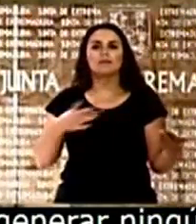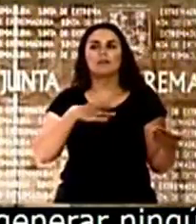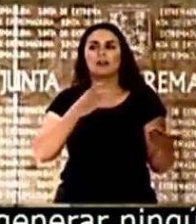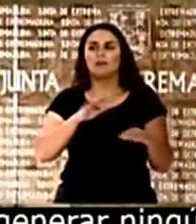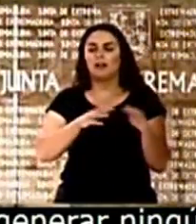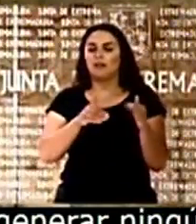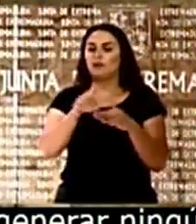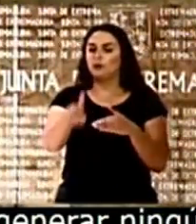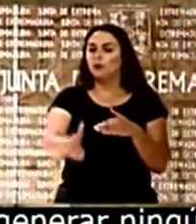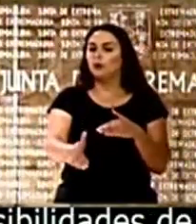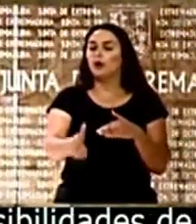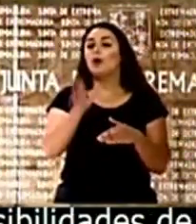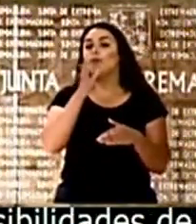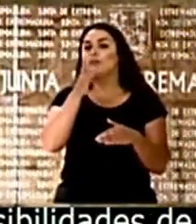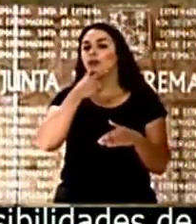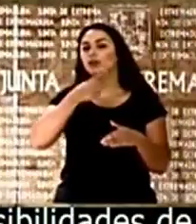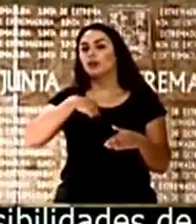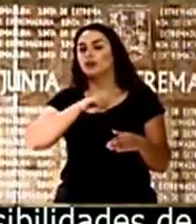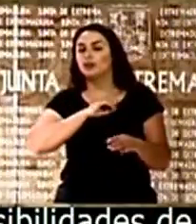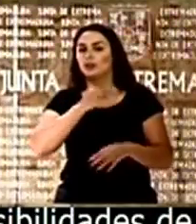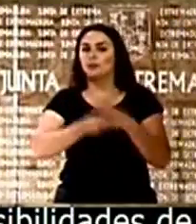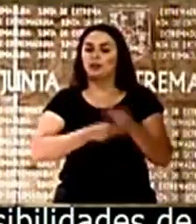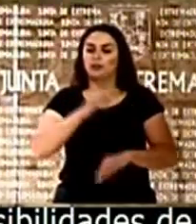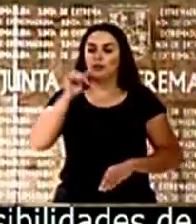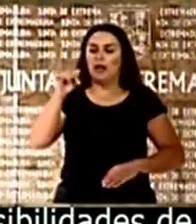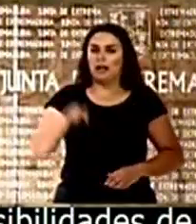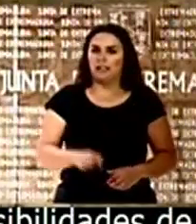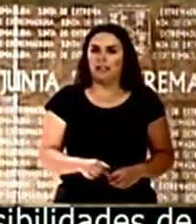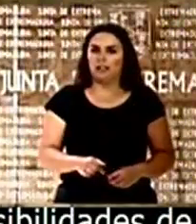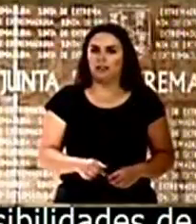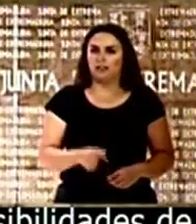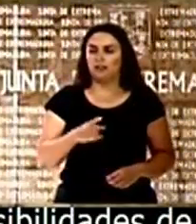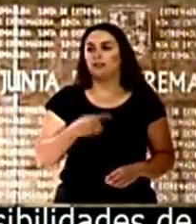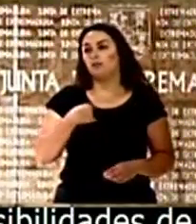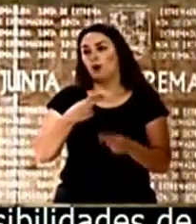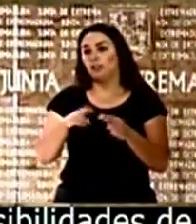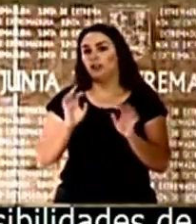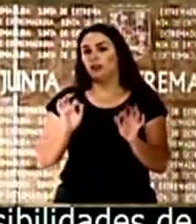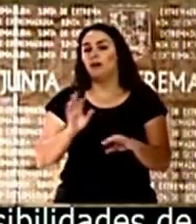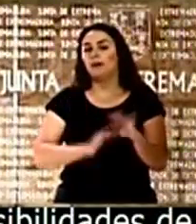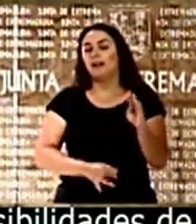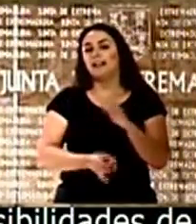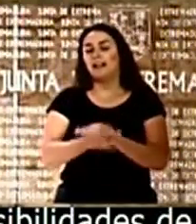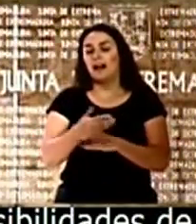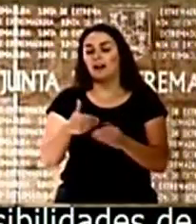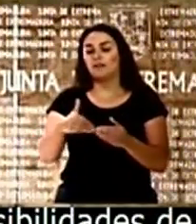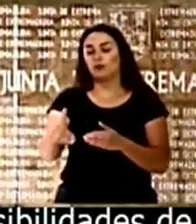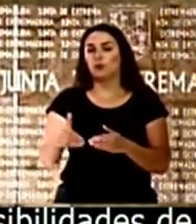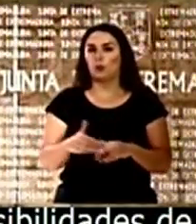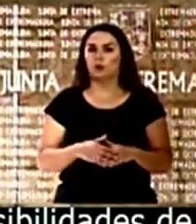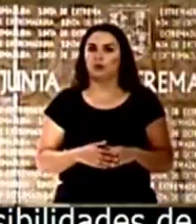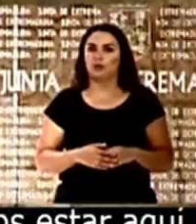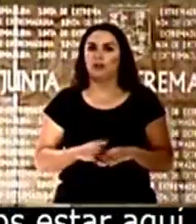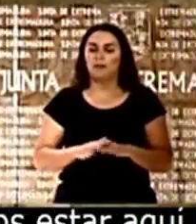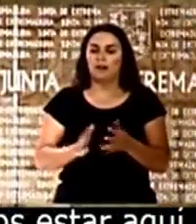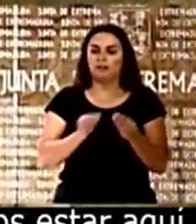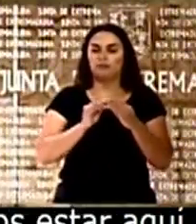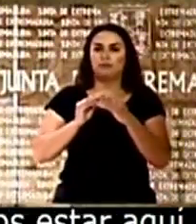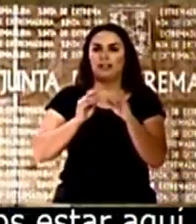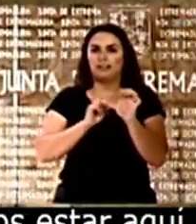futuro, que es para lo que estamos aquí o debemos estar aquí los políticos, para generar posibilidades de futuro al conjunto de los